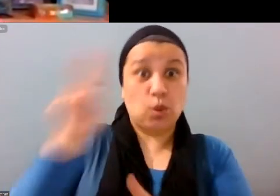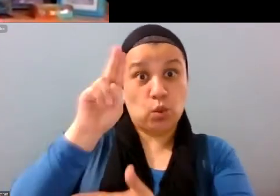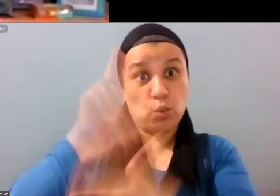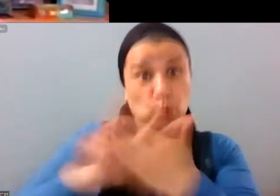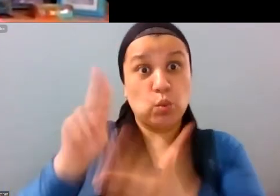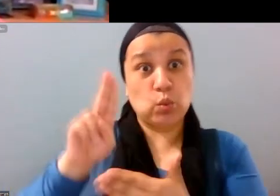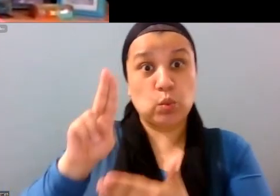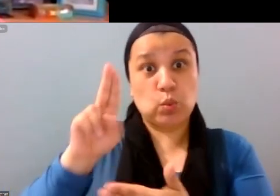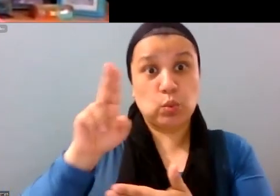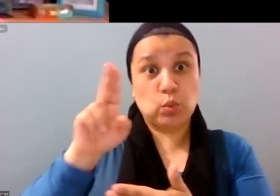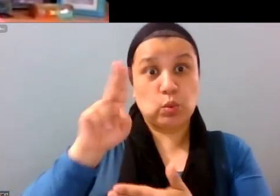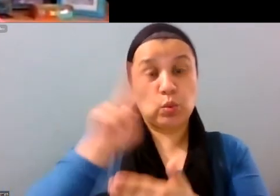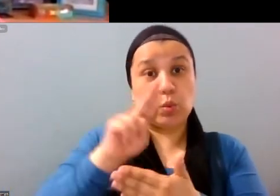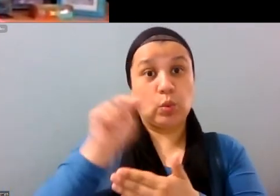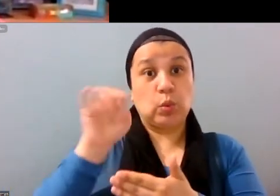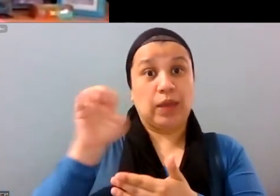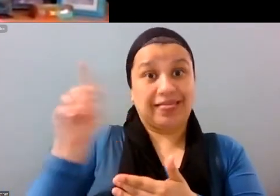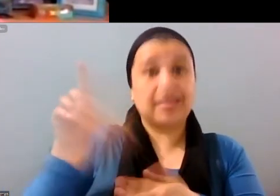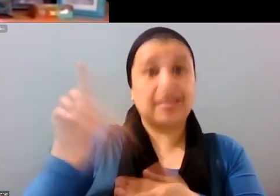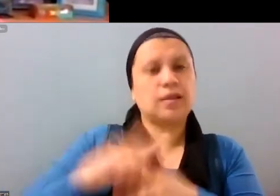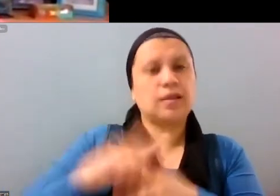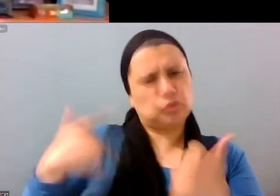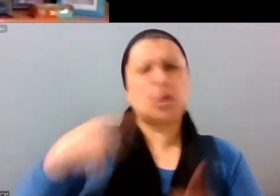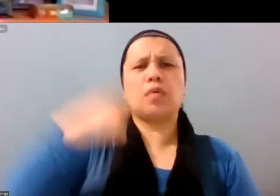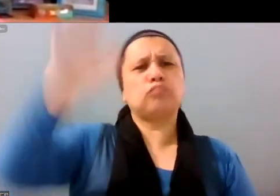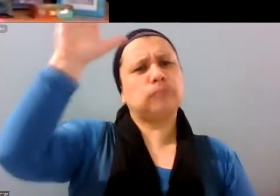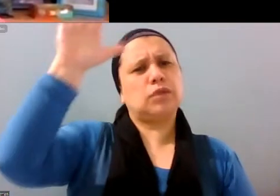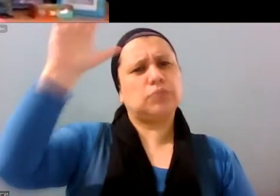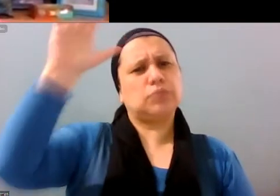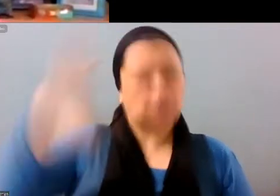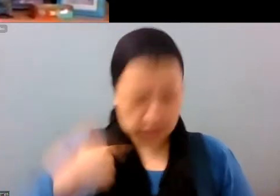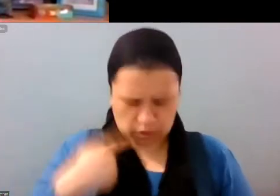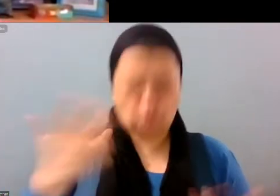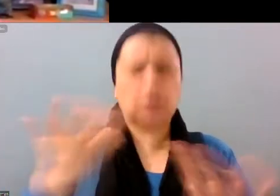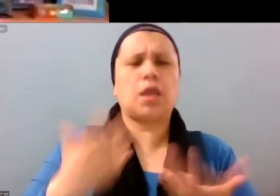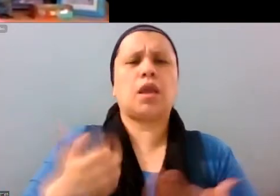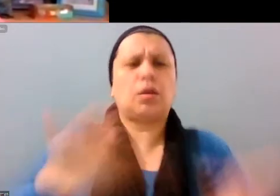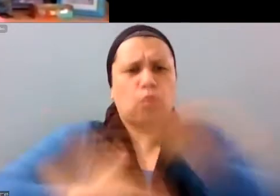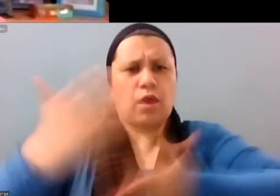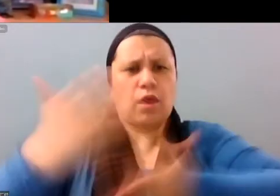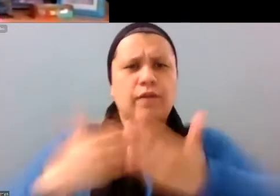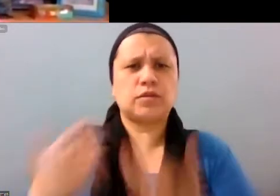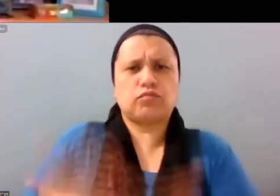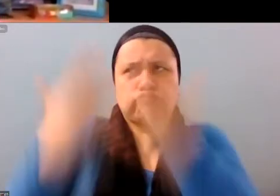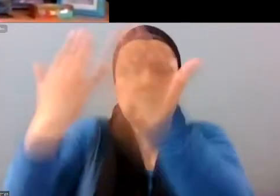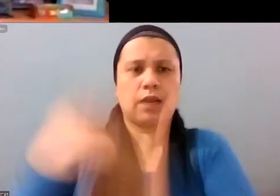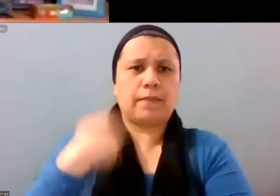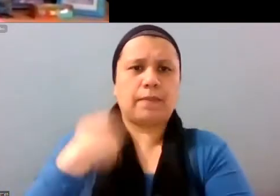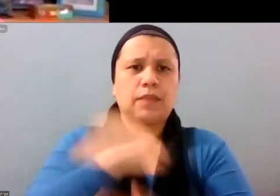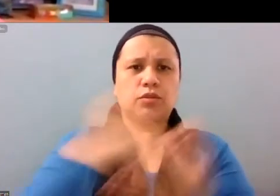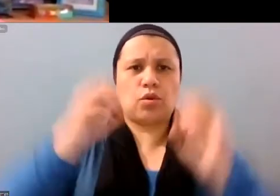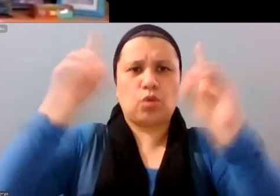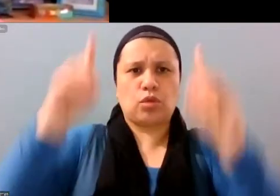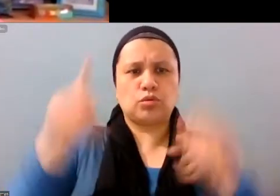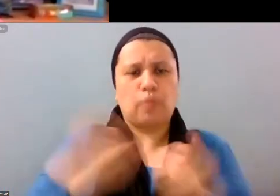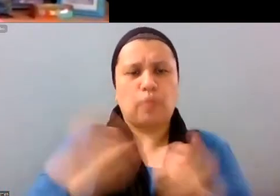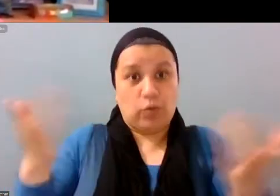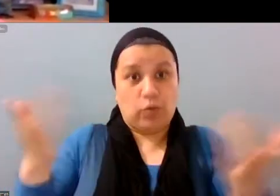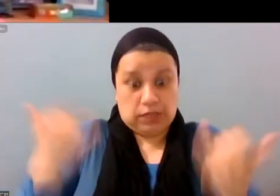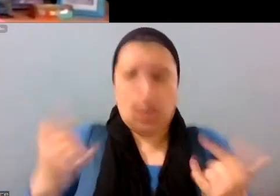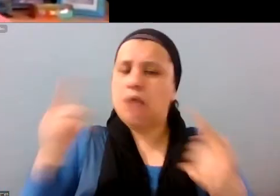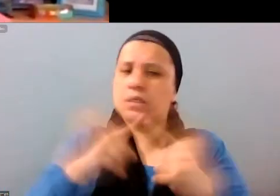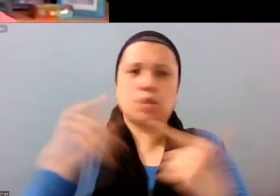levantó la mano y ofreció su cooperación al al ministerio de educación pública hasta el día de hoy y de manera incondicional